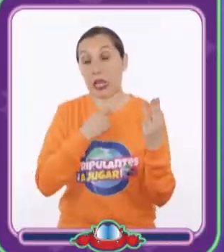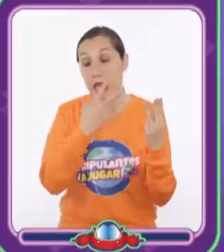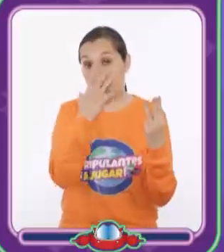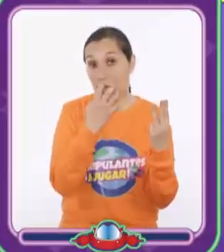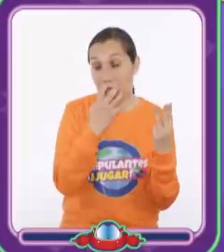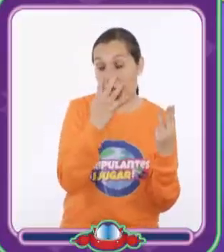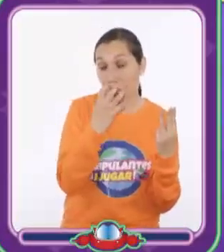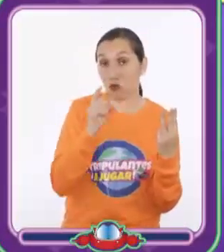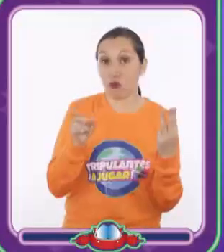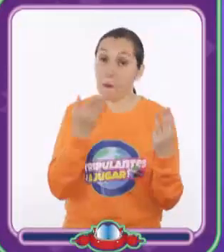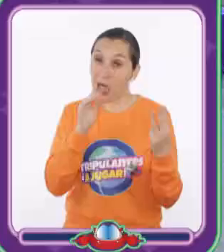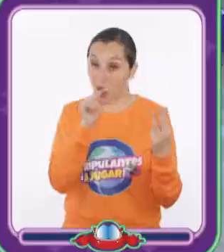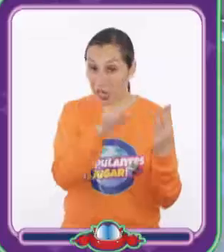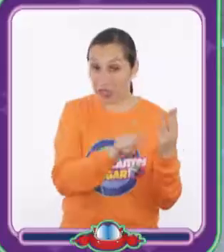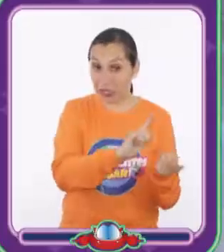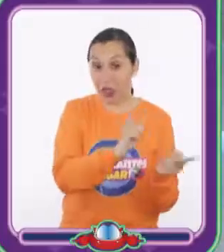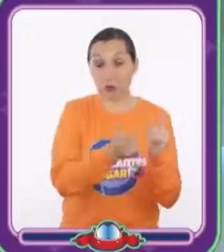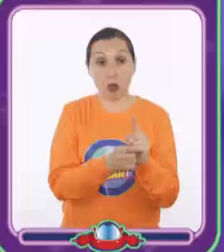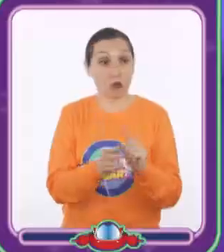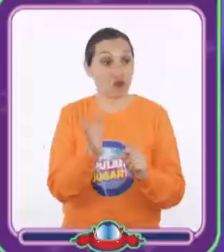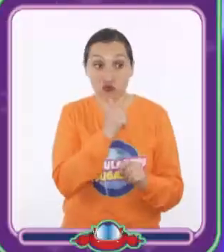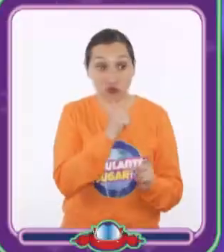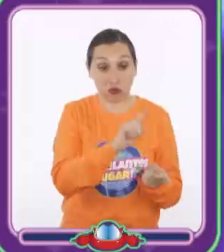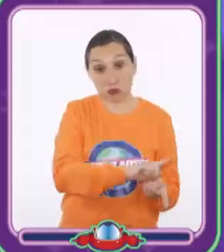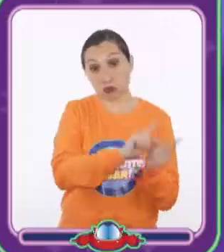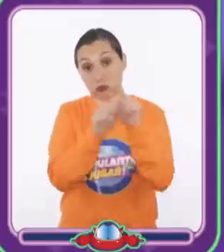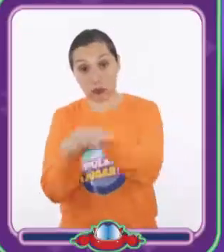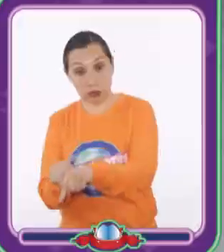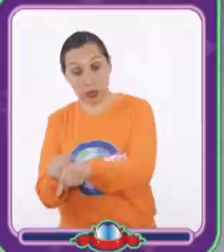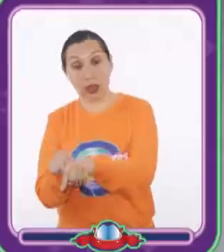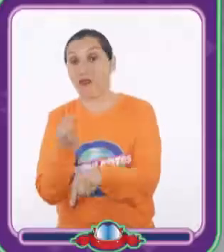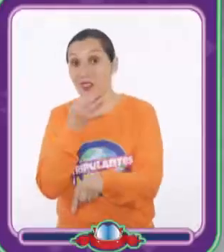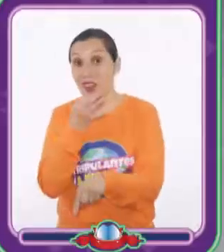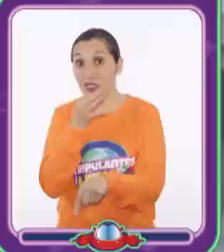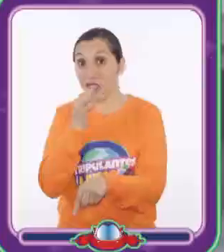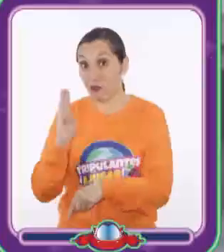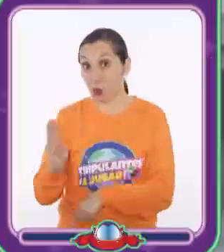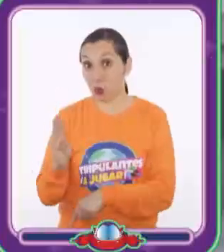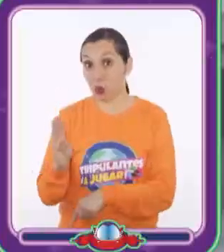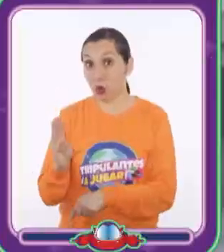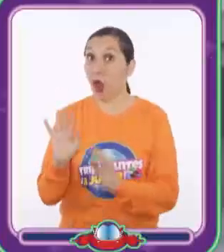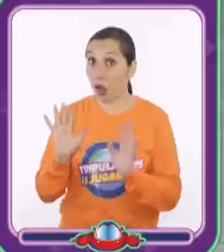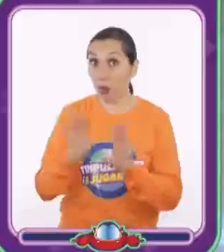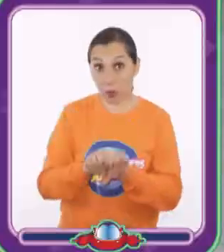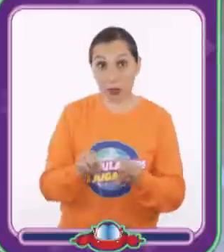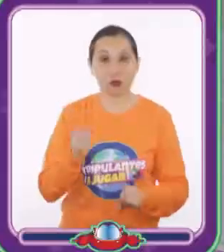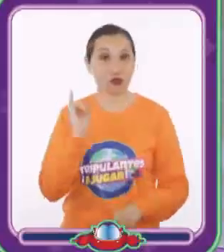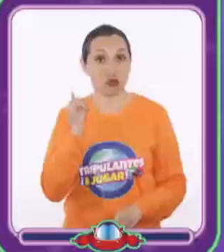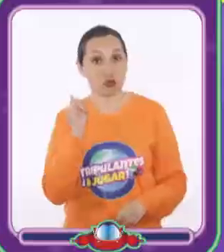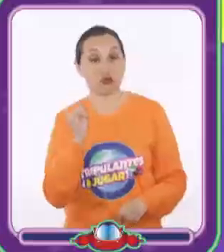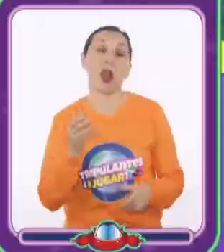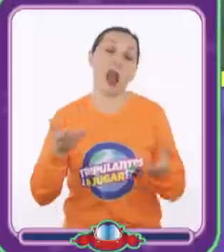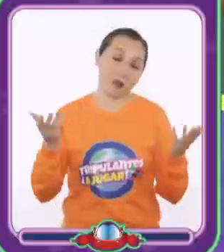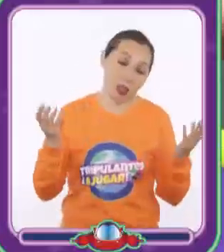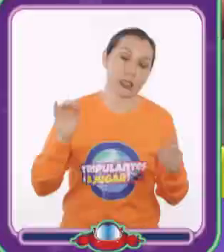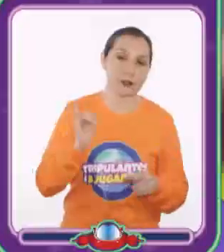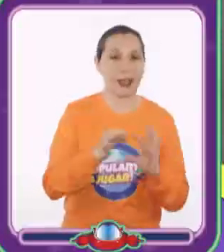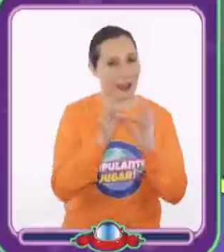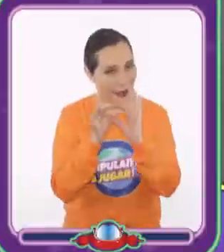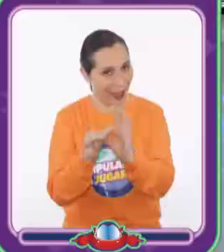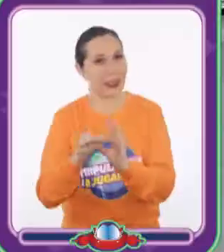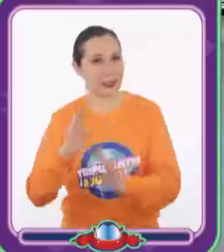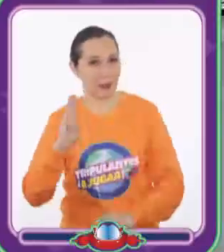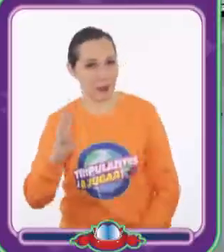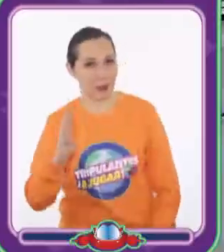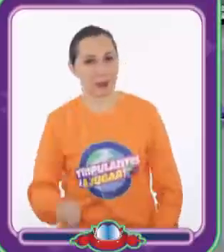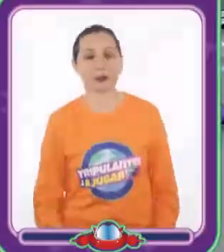tres tripulantes quieren el naranjo. ¿Te parece que demos vuelta al naranjo? ¿Y si no está en el naranjo, después venimos al verde de Bruno? ¿Les parece? ¿Sí? Sí, ya.